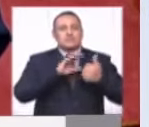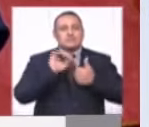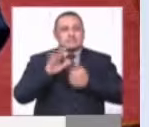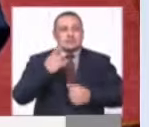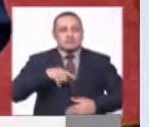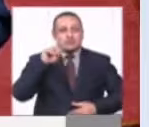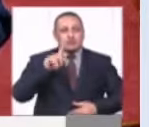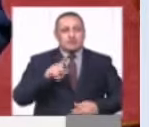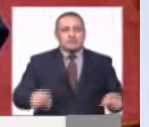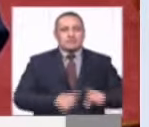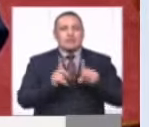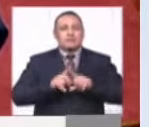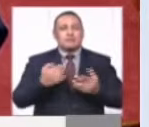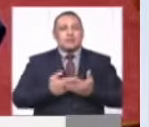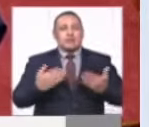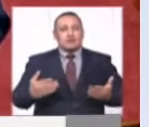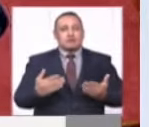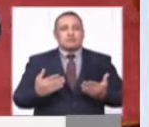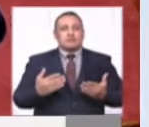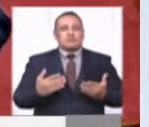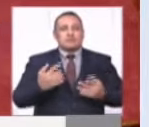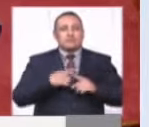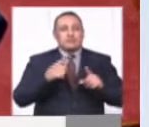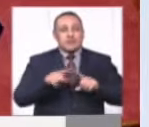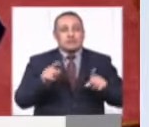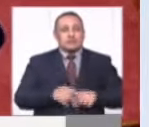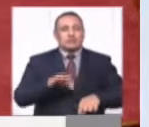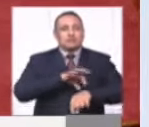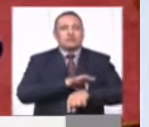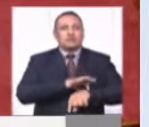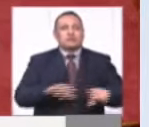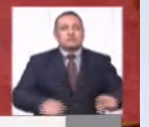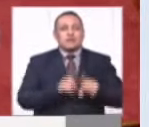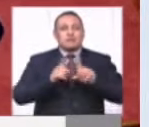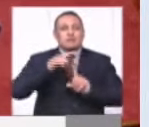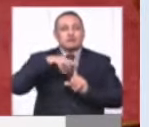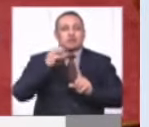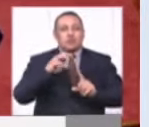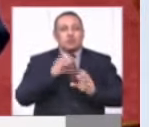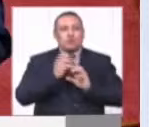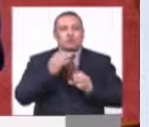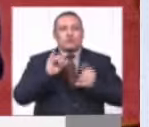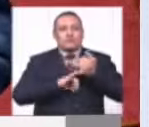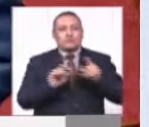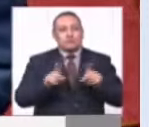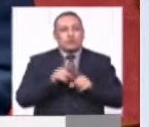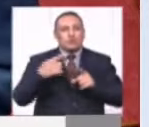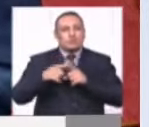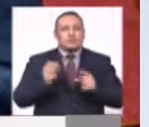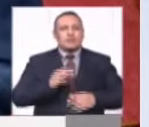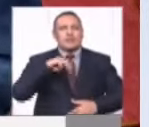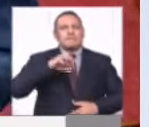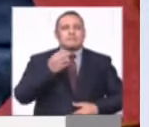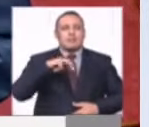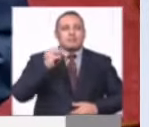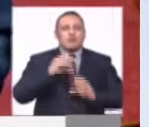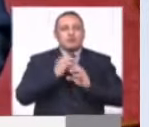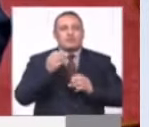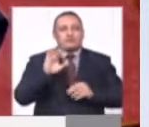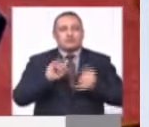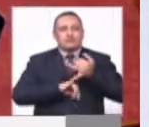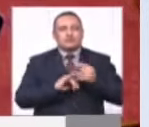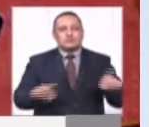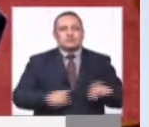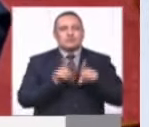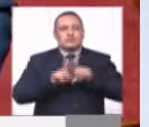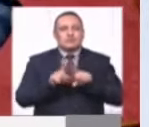millones, para equipos biomédicos, tomógrafos, resonadores magnéticos, mamógrafos, cabinas de